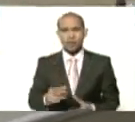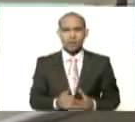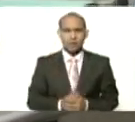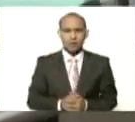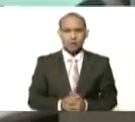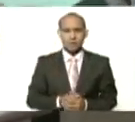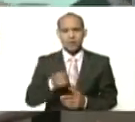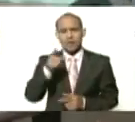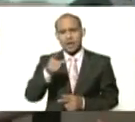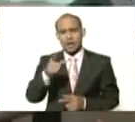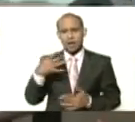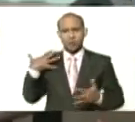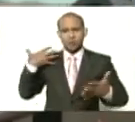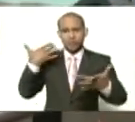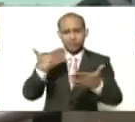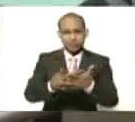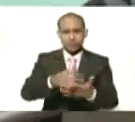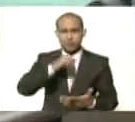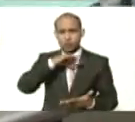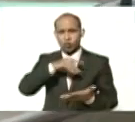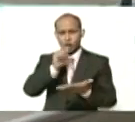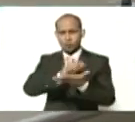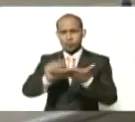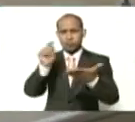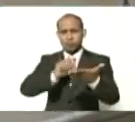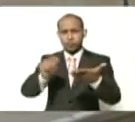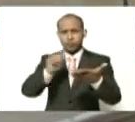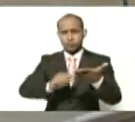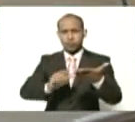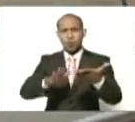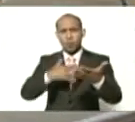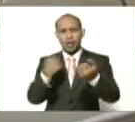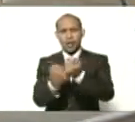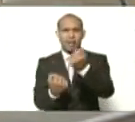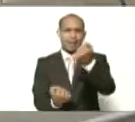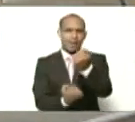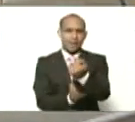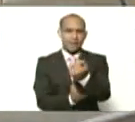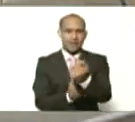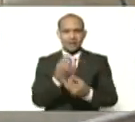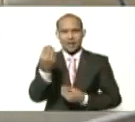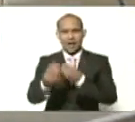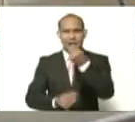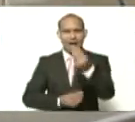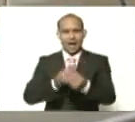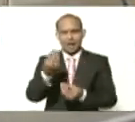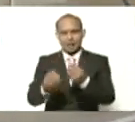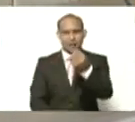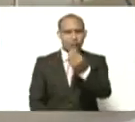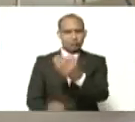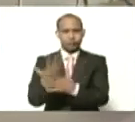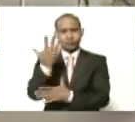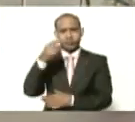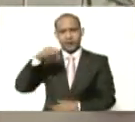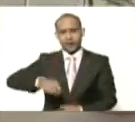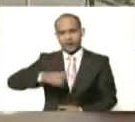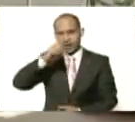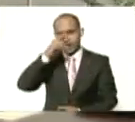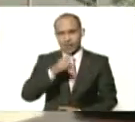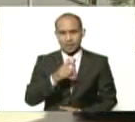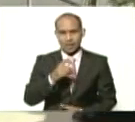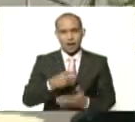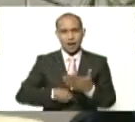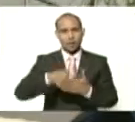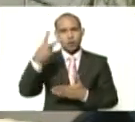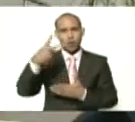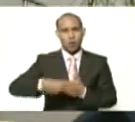Estos antecedentes servirán de base para la elaboración en el presente año del Plan